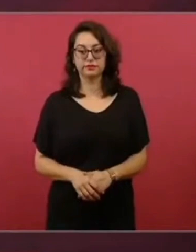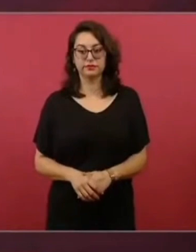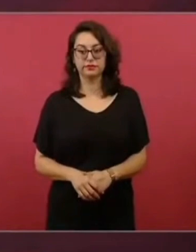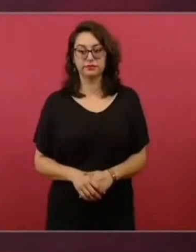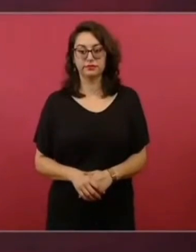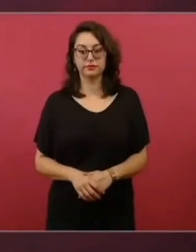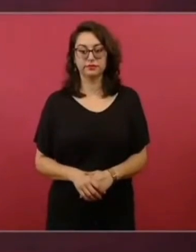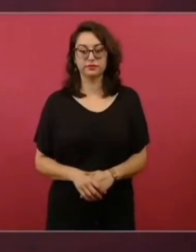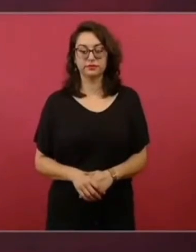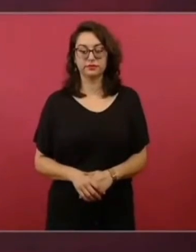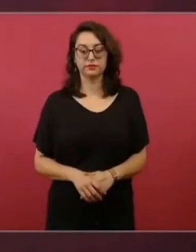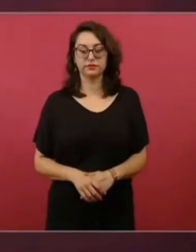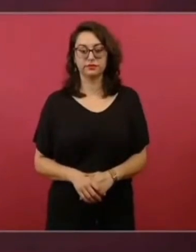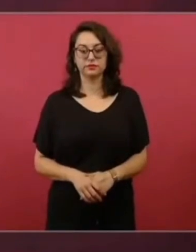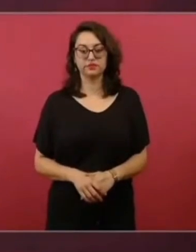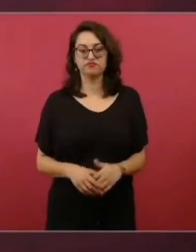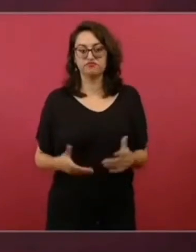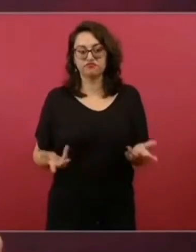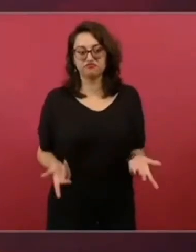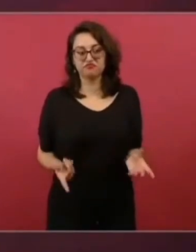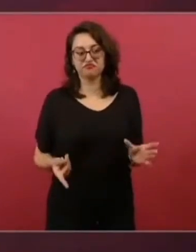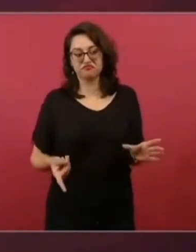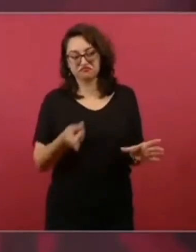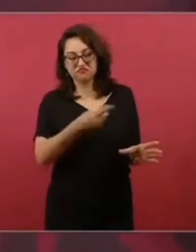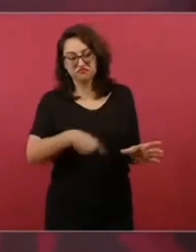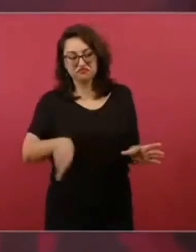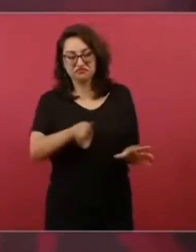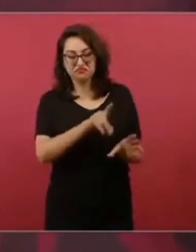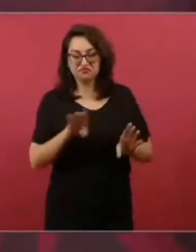el sentido de que actúen con ética